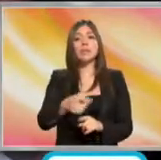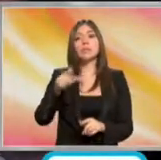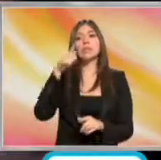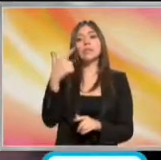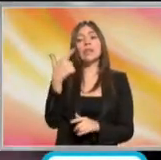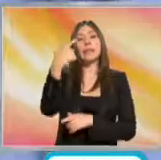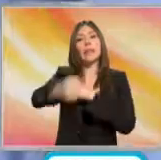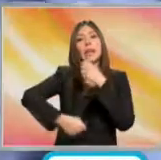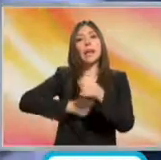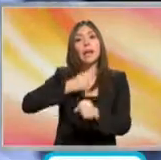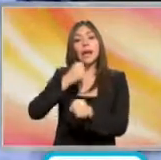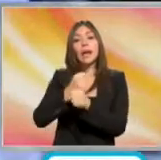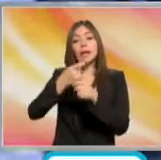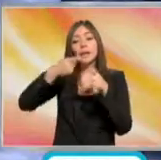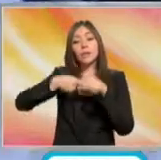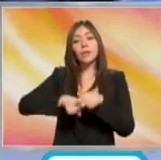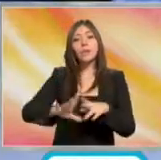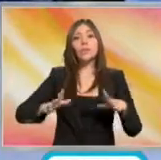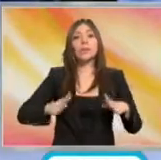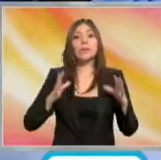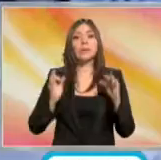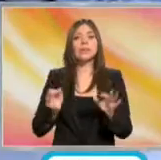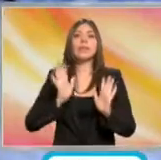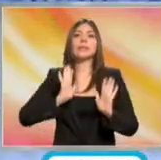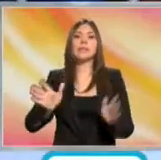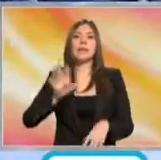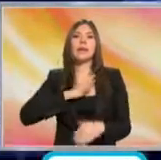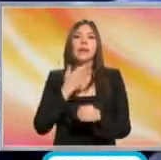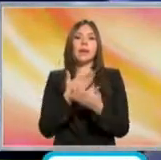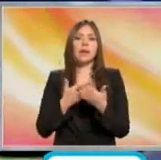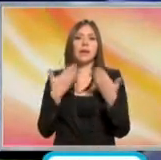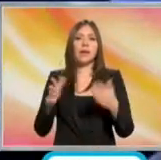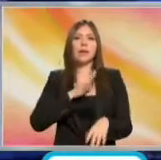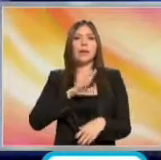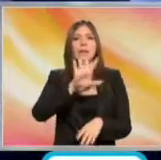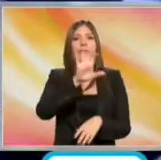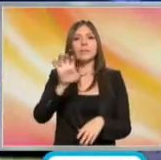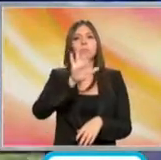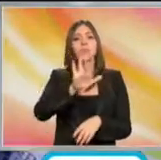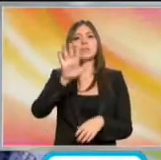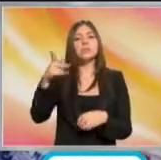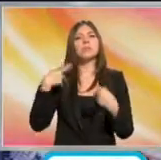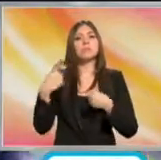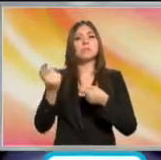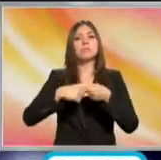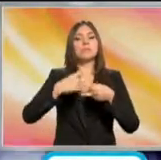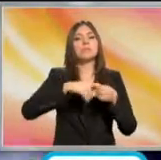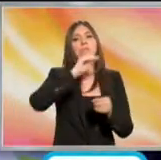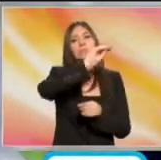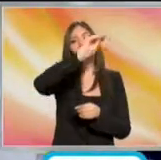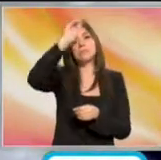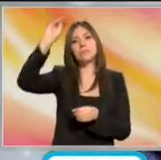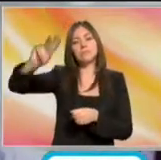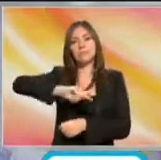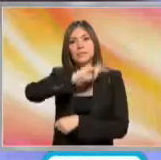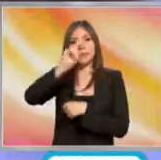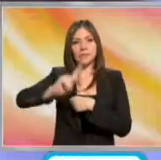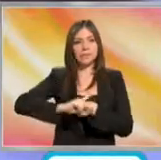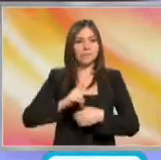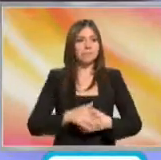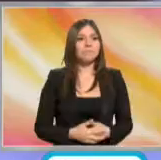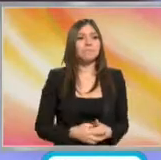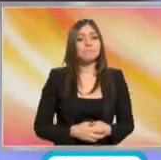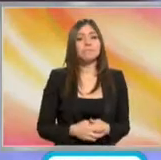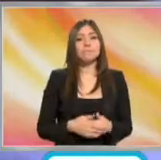107 años de su fundación ya cuenta con 555 filiales en todo el país. Nosotros